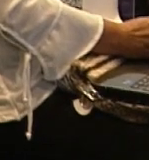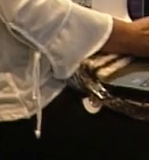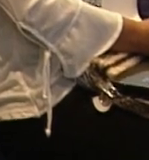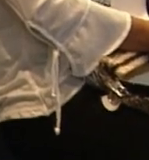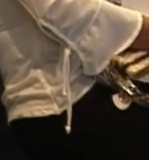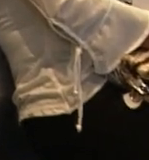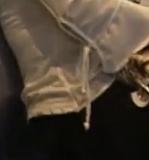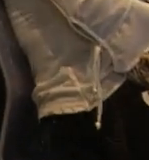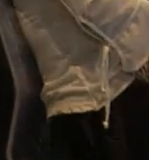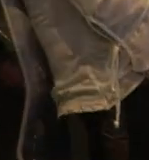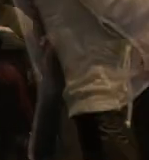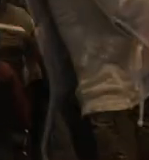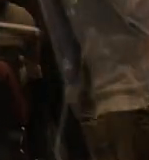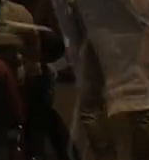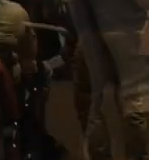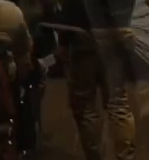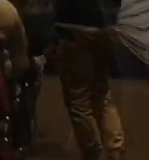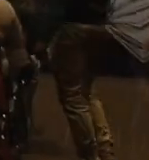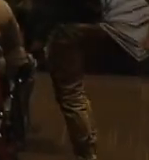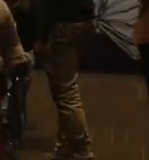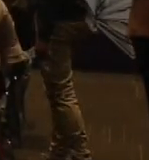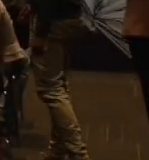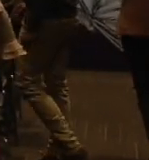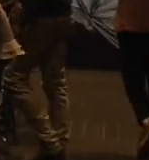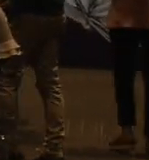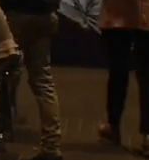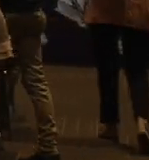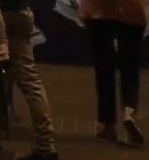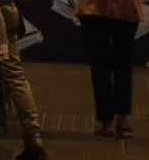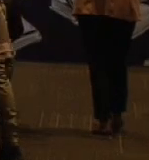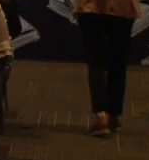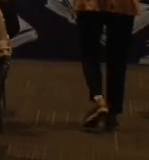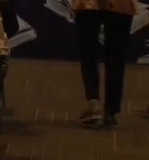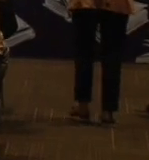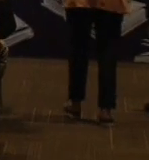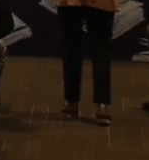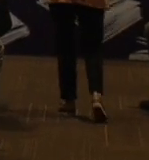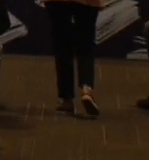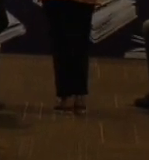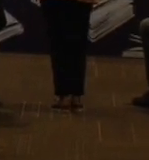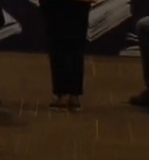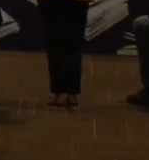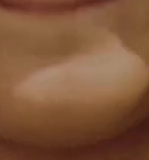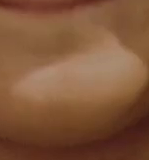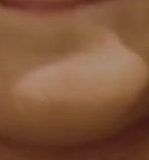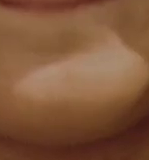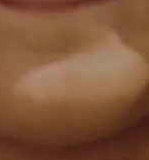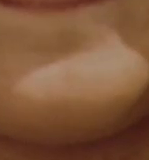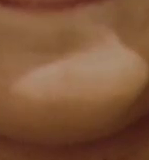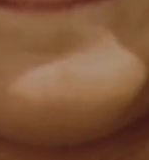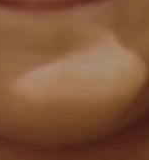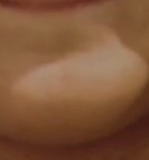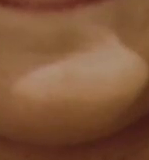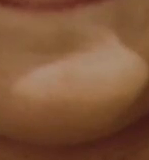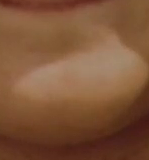Muchas gracias, señora ministra. Yo la quiero invitar a la infografía, por favor, para que pueda